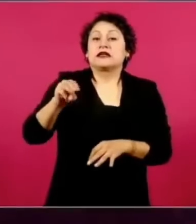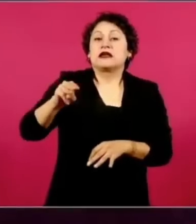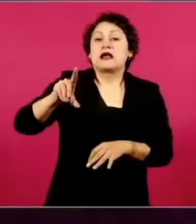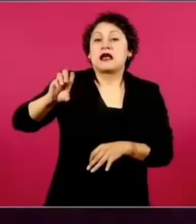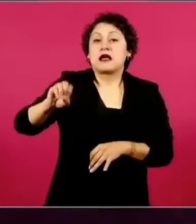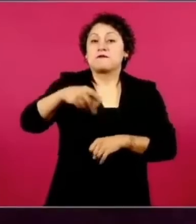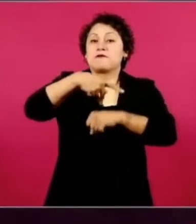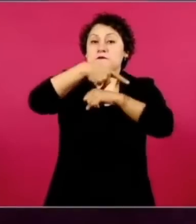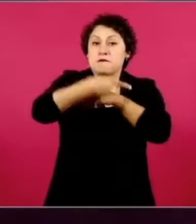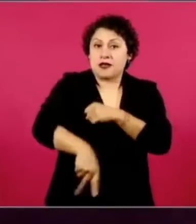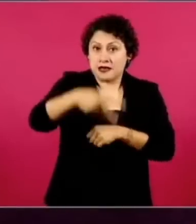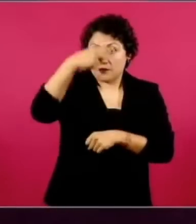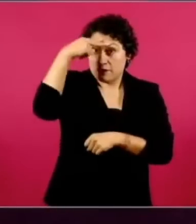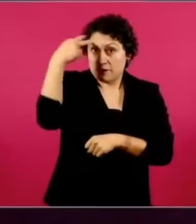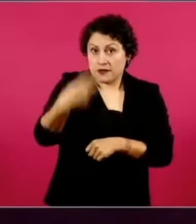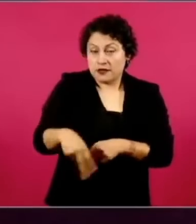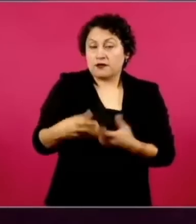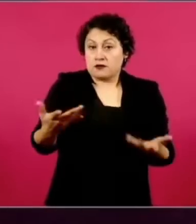en proceso electoral,